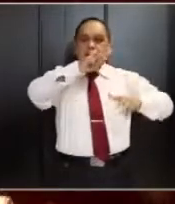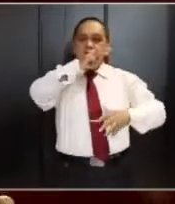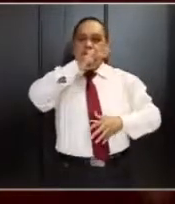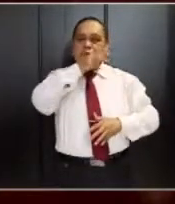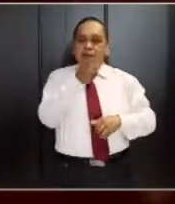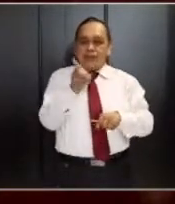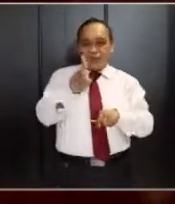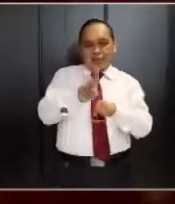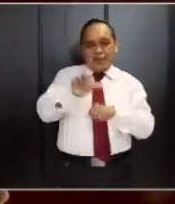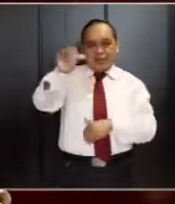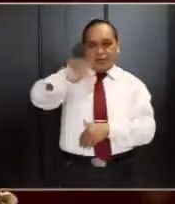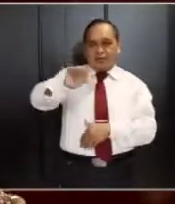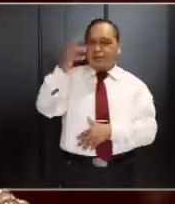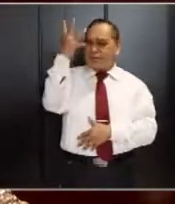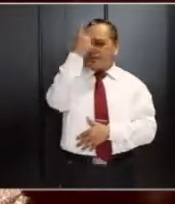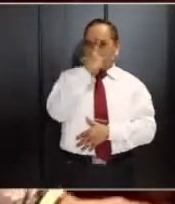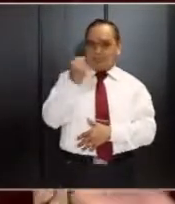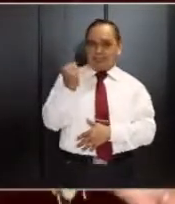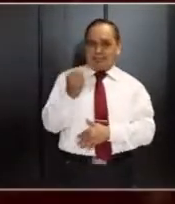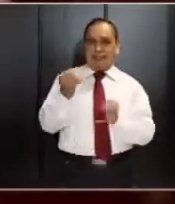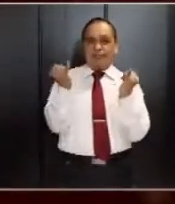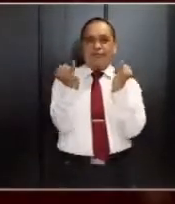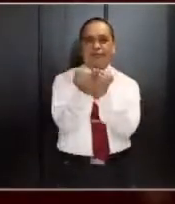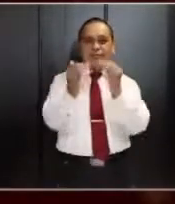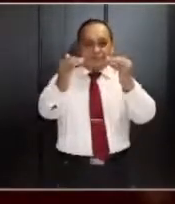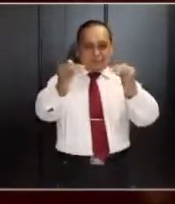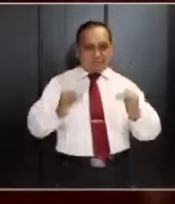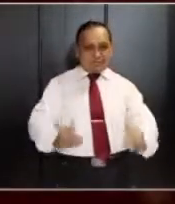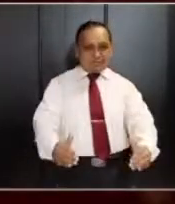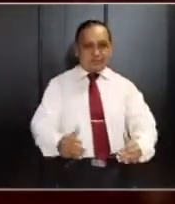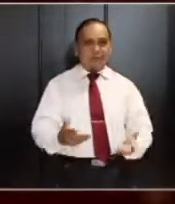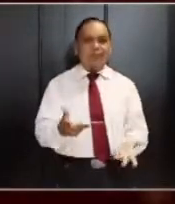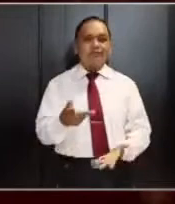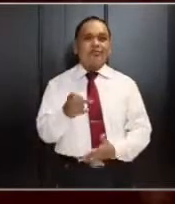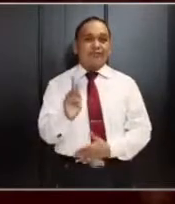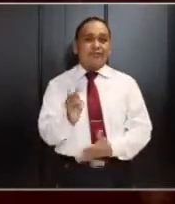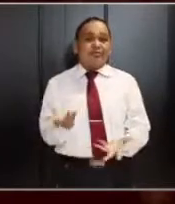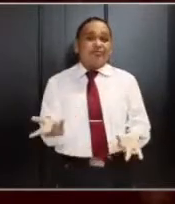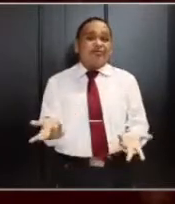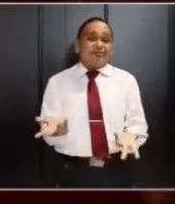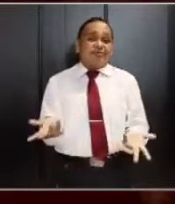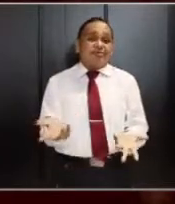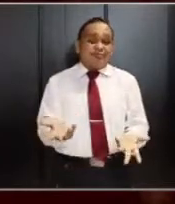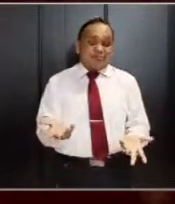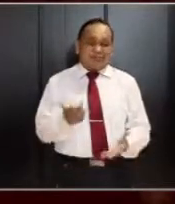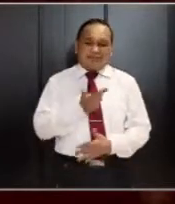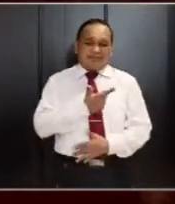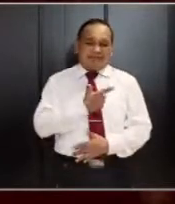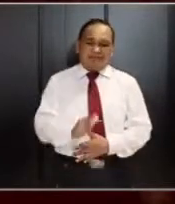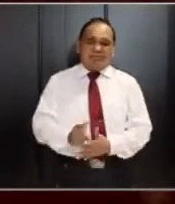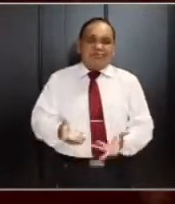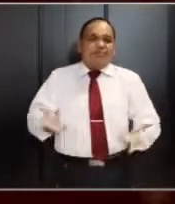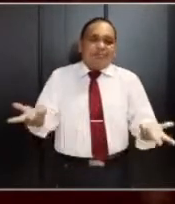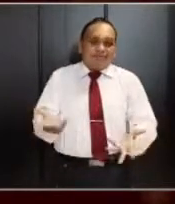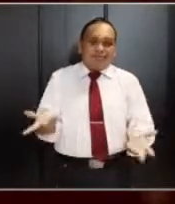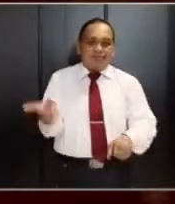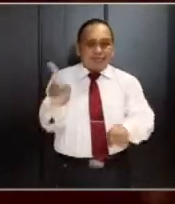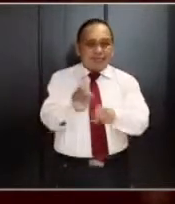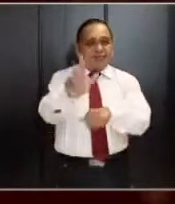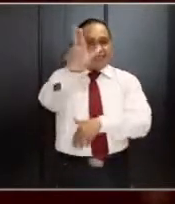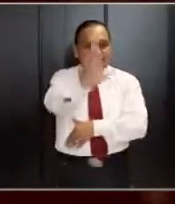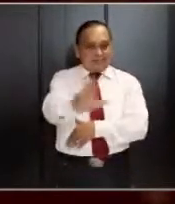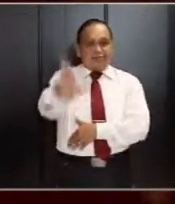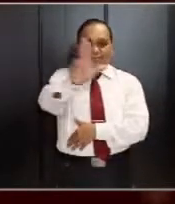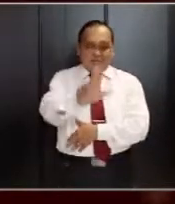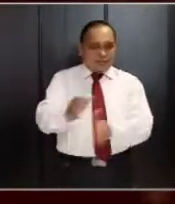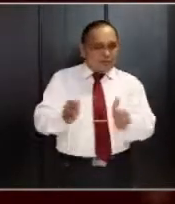fue bellísimo, y pues paso a algo que no me gusta, pero que hay que hacer todos los martes del